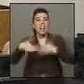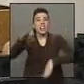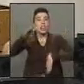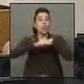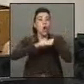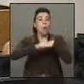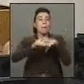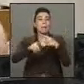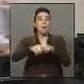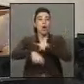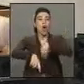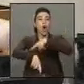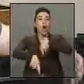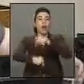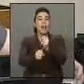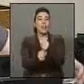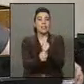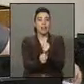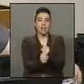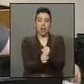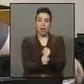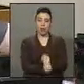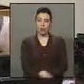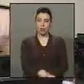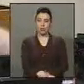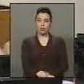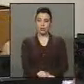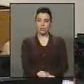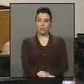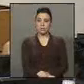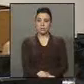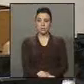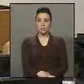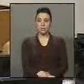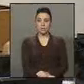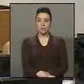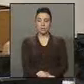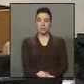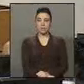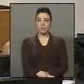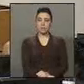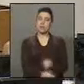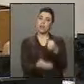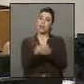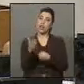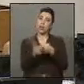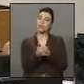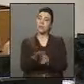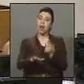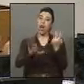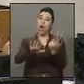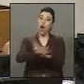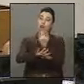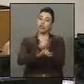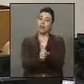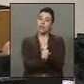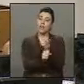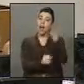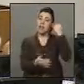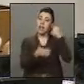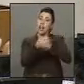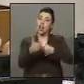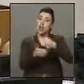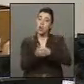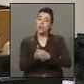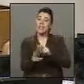trabajo. No olvidemos, presidente, que la lucha por las 8 horas de trabajo es una lucha que dieron los trabajadores en el